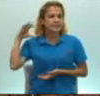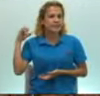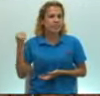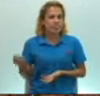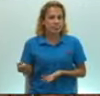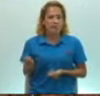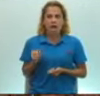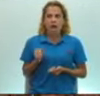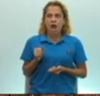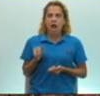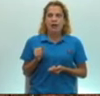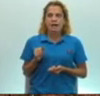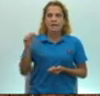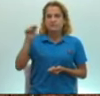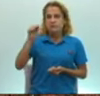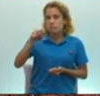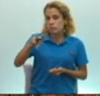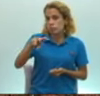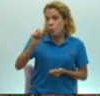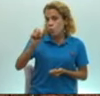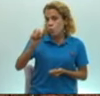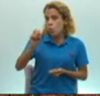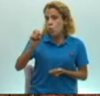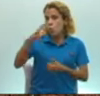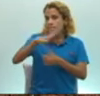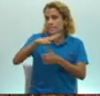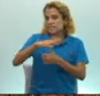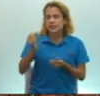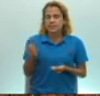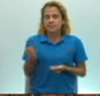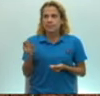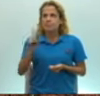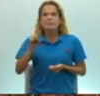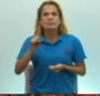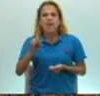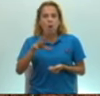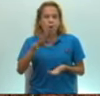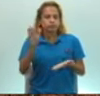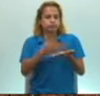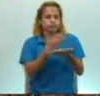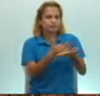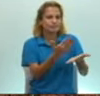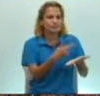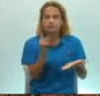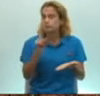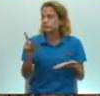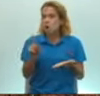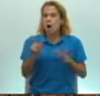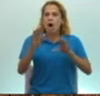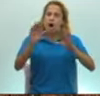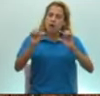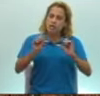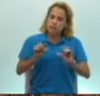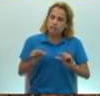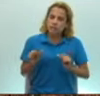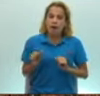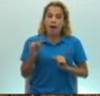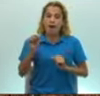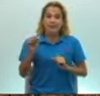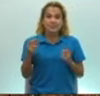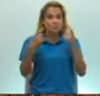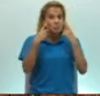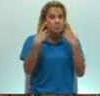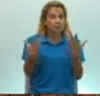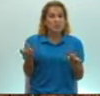La comprensión de Octavio de no eliminar las instituciones republicanas, sino más bien irlas minimizando poco a poco, fue un